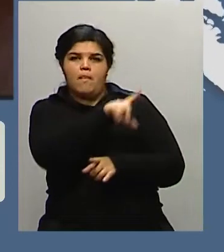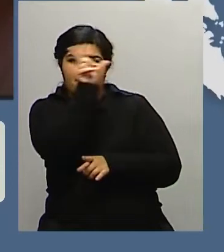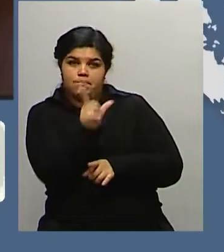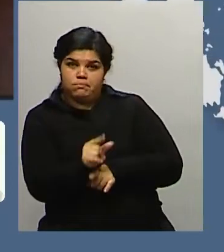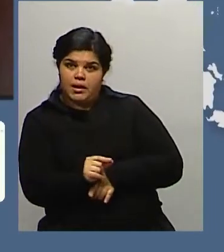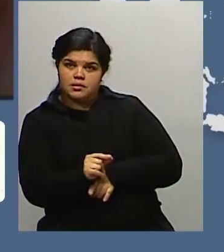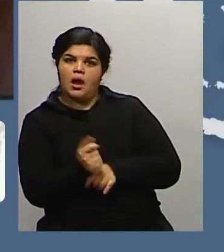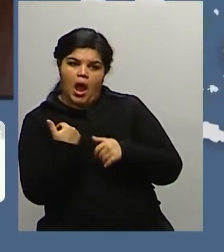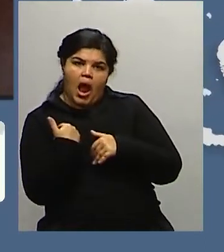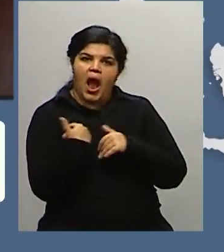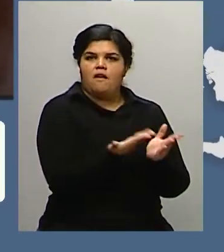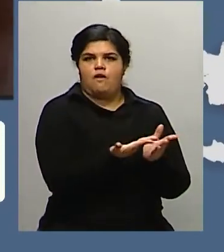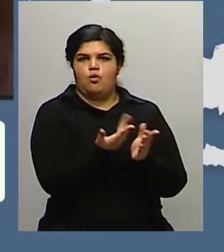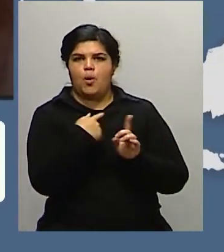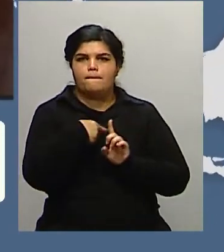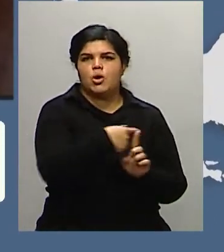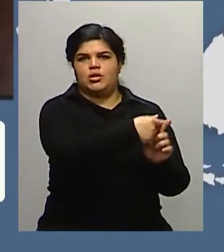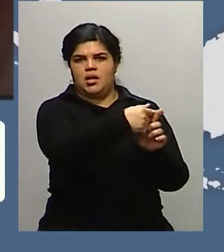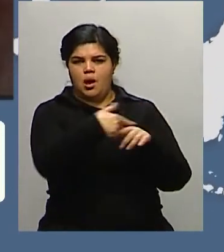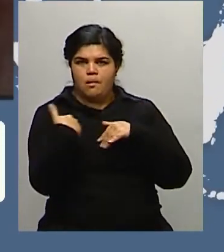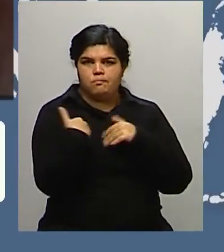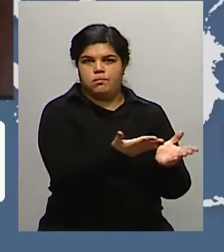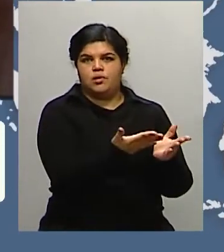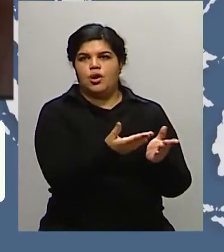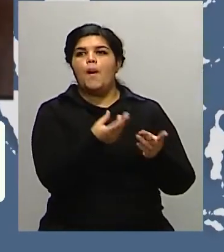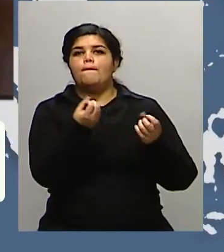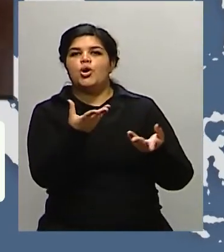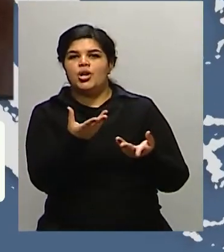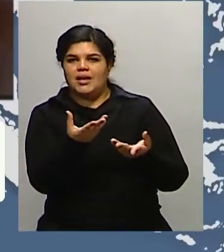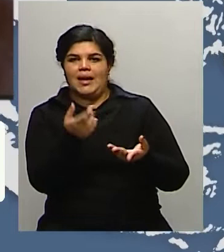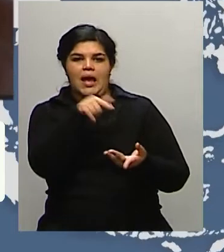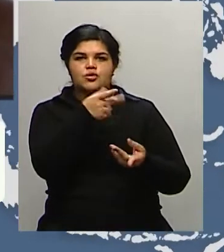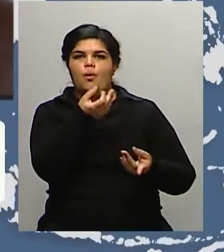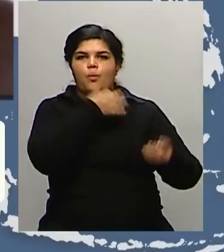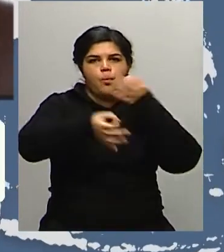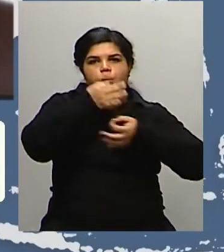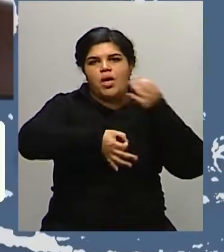un favorable vuelco o impacto adicional en los términos del intercambio, ¿no? Claro.